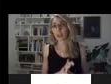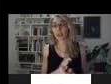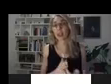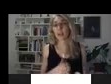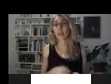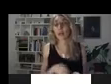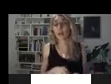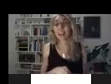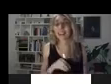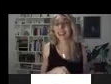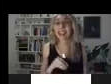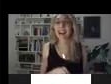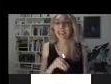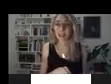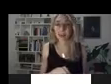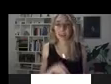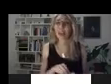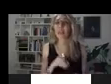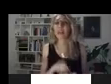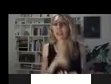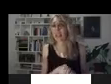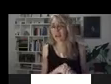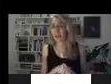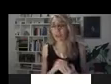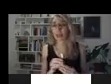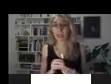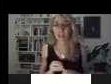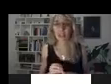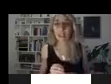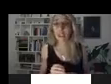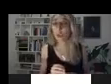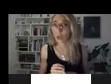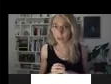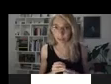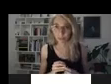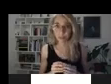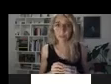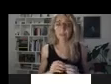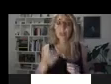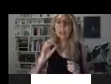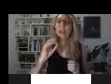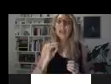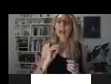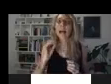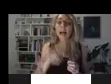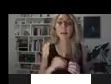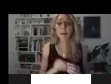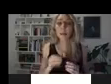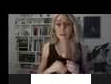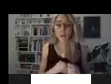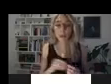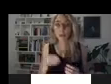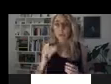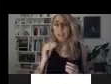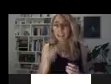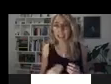obra esté, forme parte de qué acervo y de qué manera poderla hacerla circular. Acá me